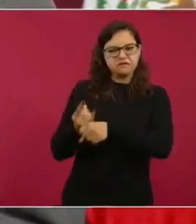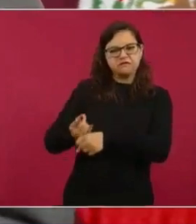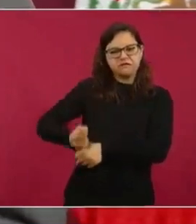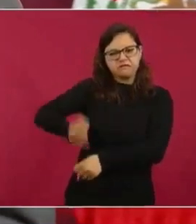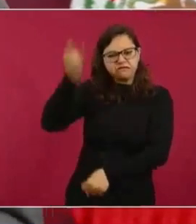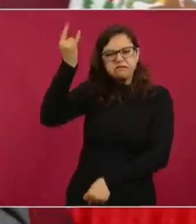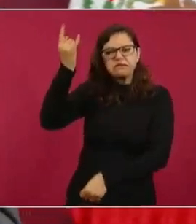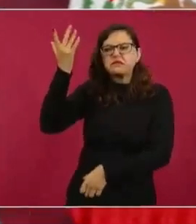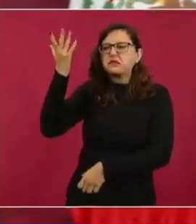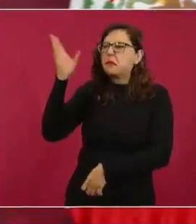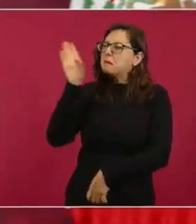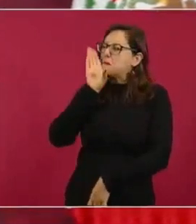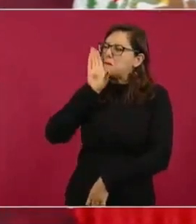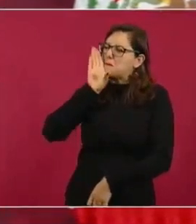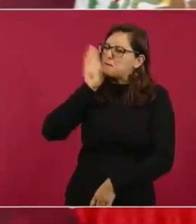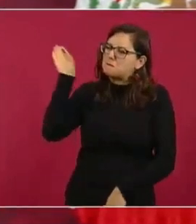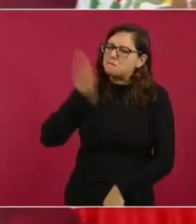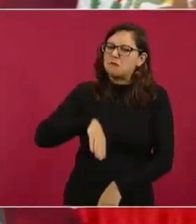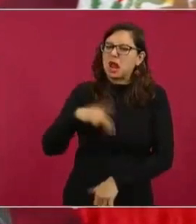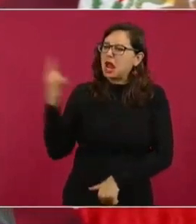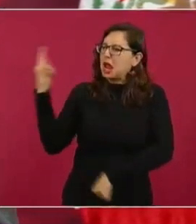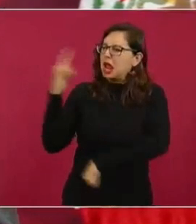Son unos ineficientes,